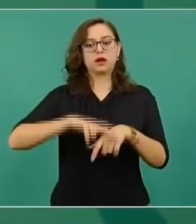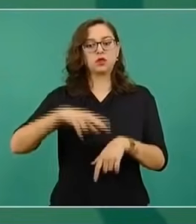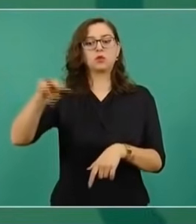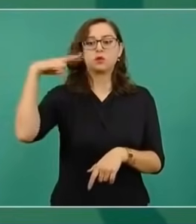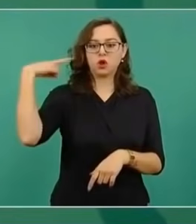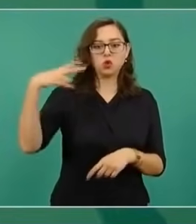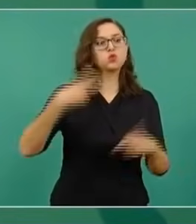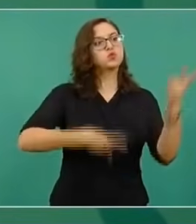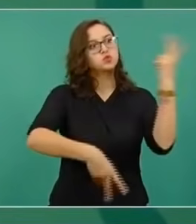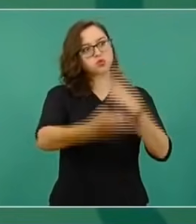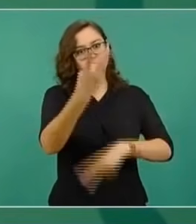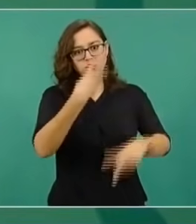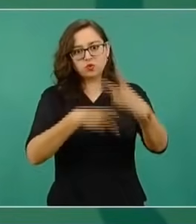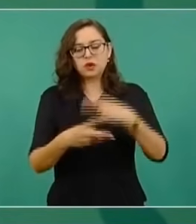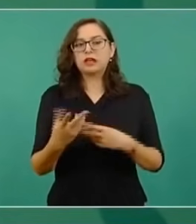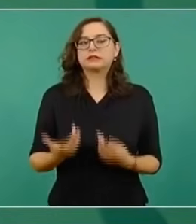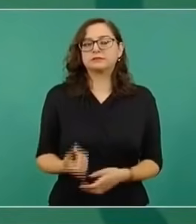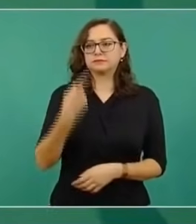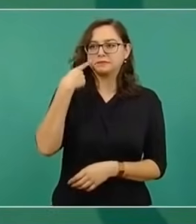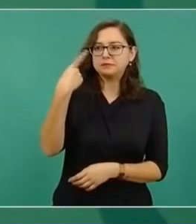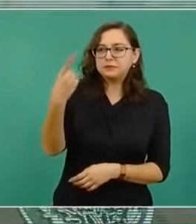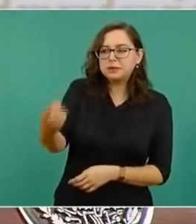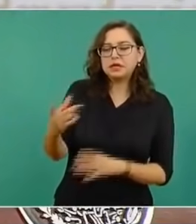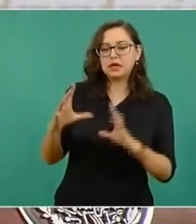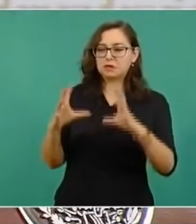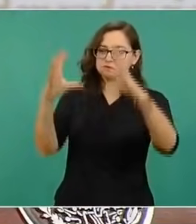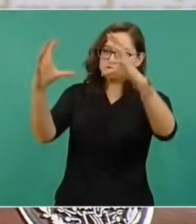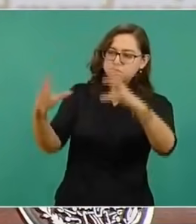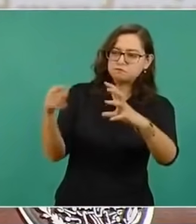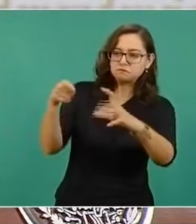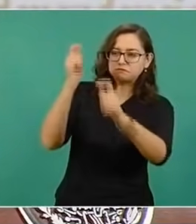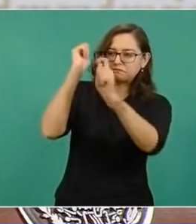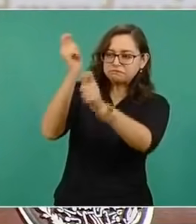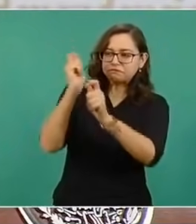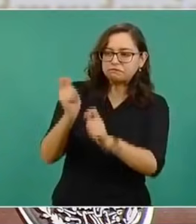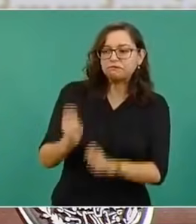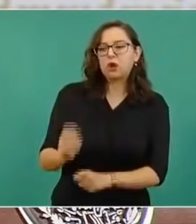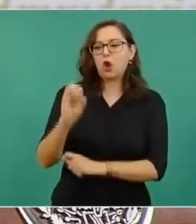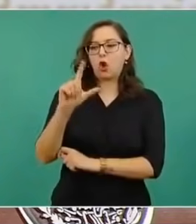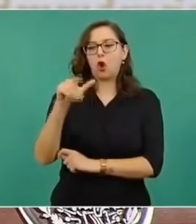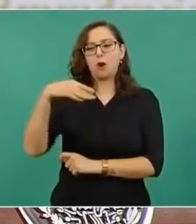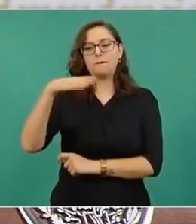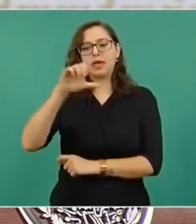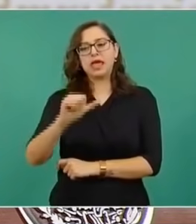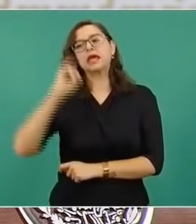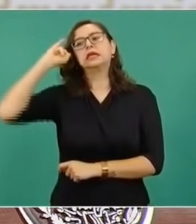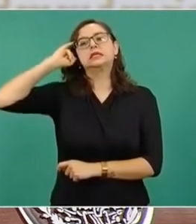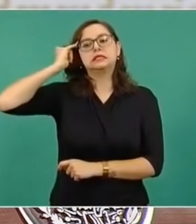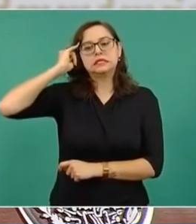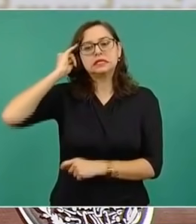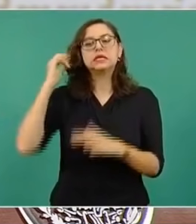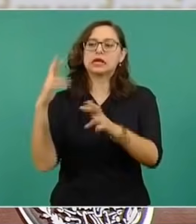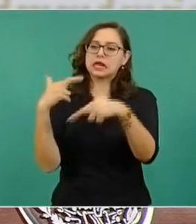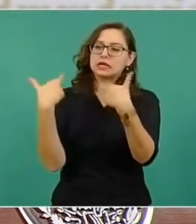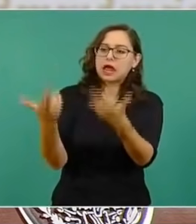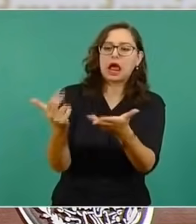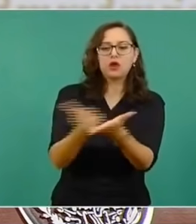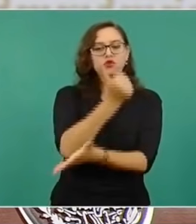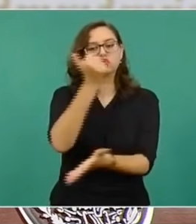hablar sobre la importancia de la pieza y por qué le entregaba a la